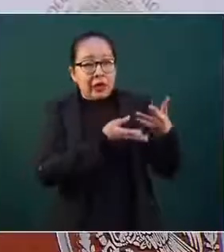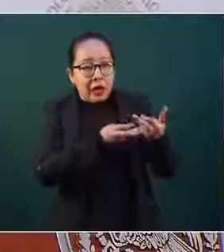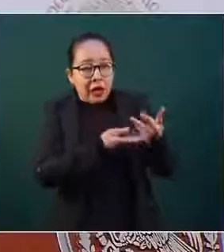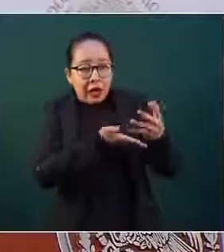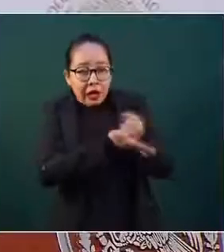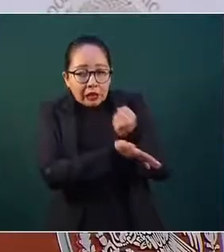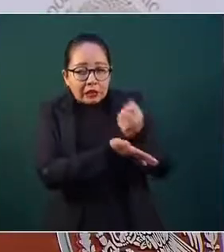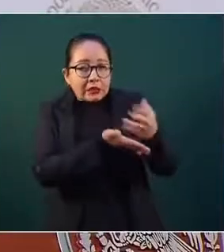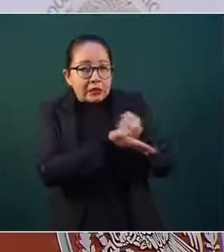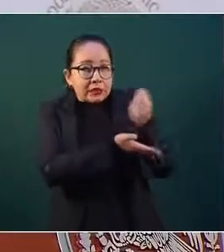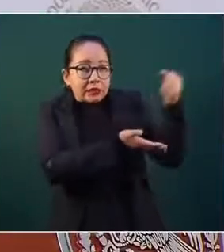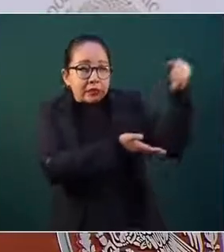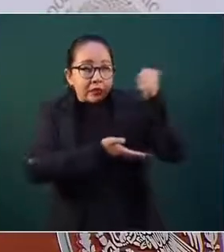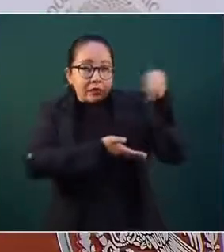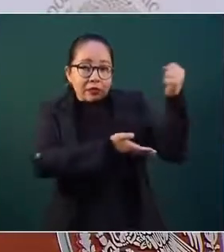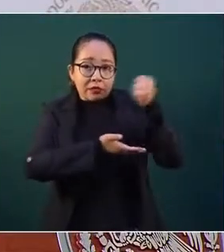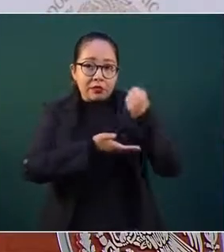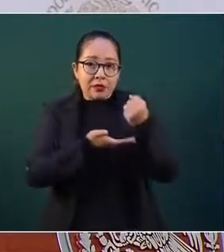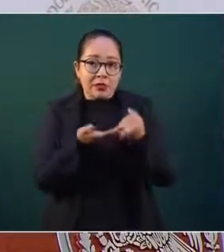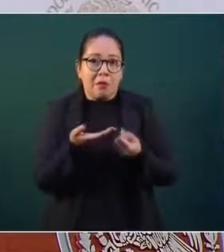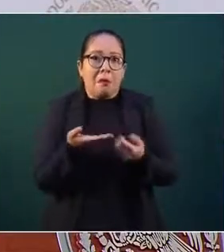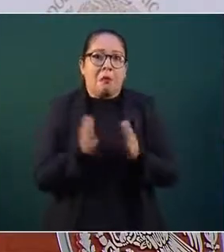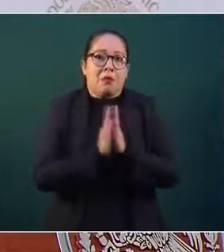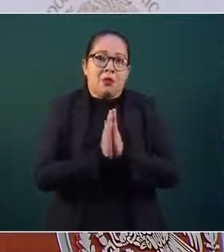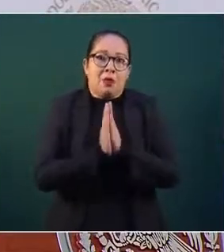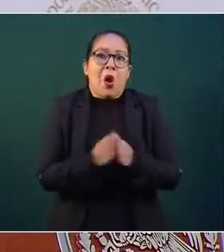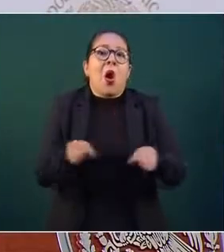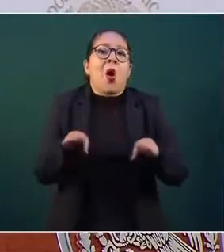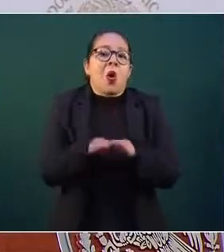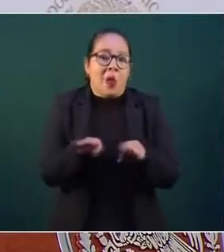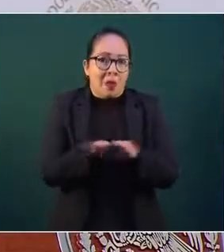Entonces, ¿cómo bloquear eso?